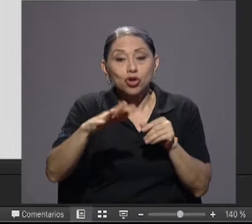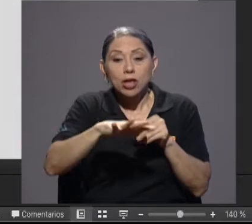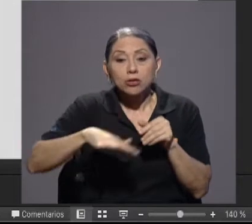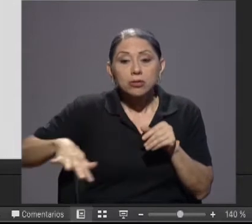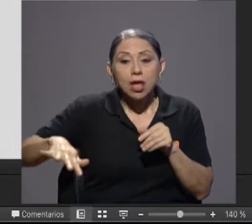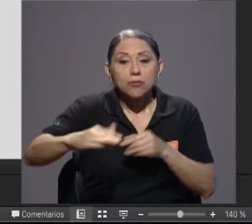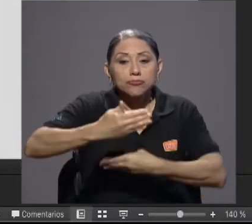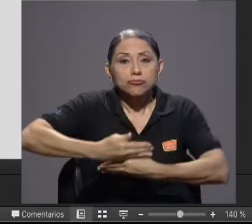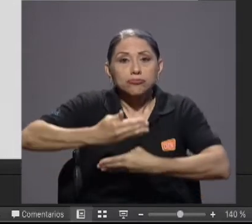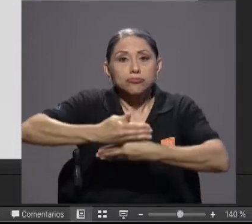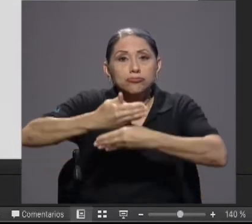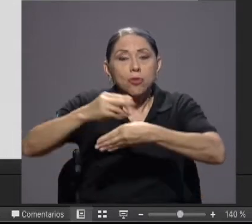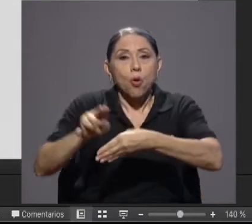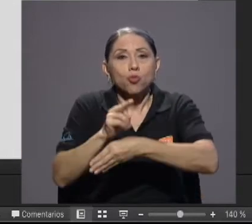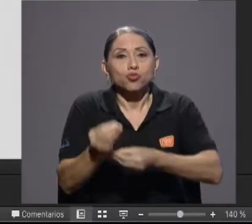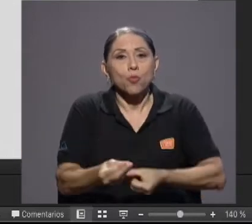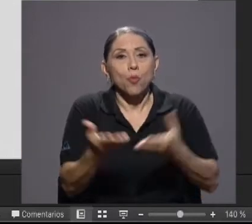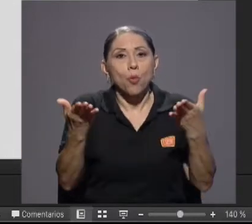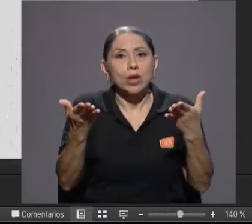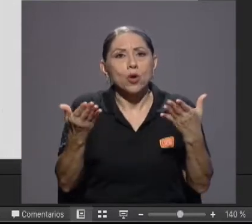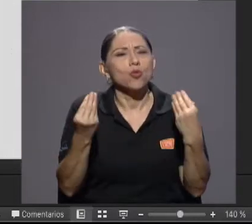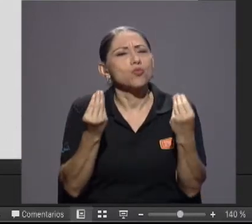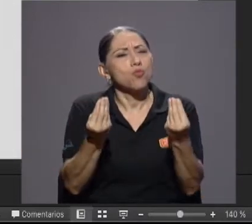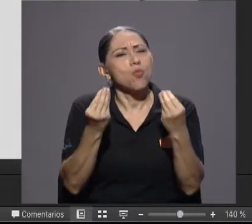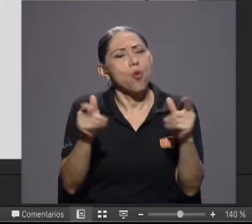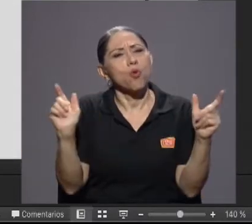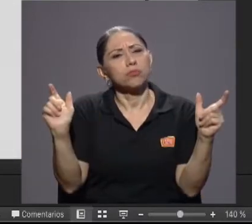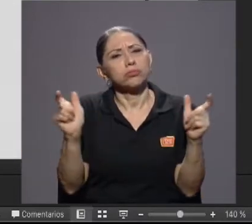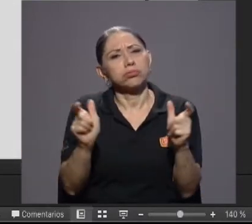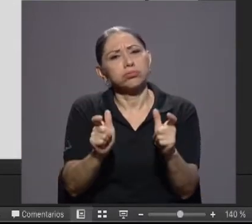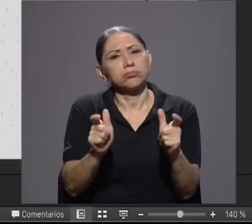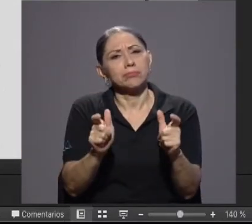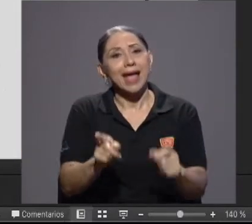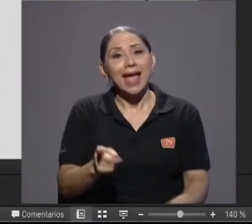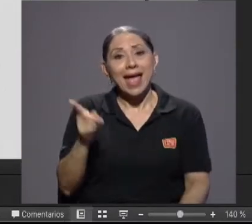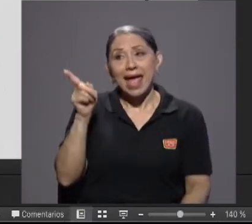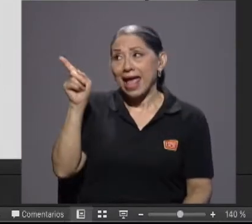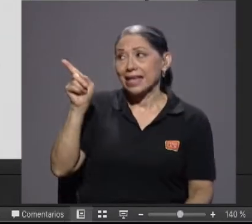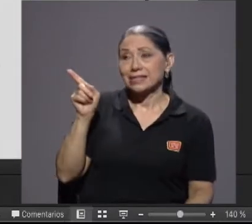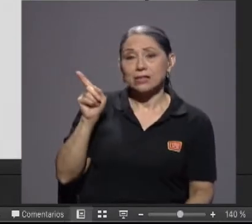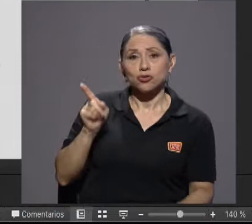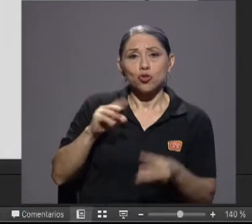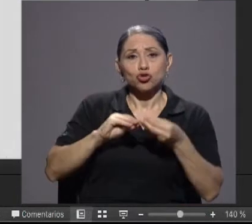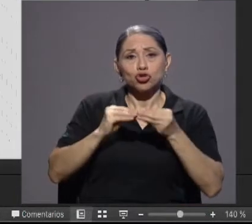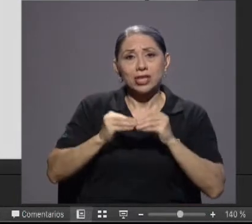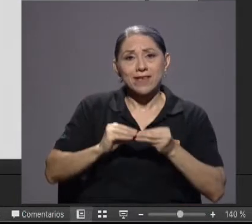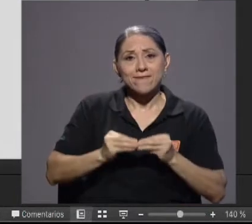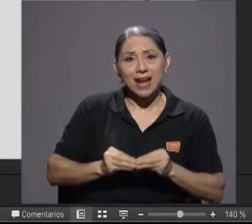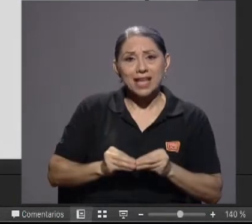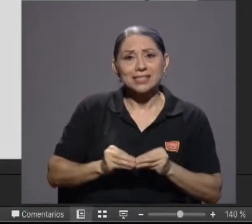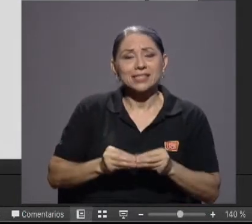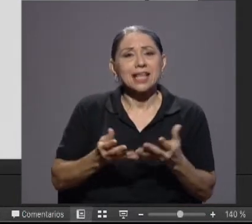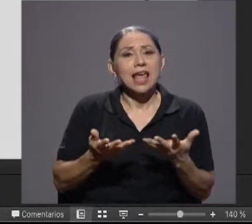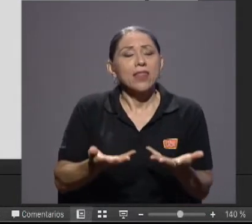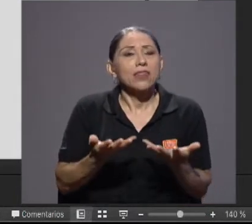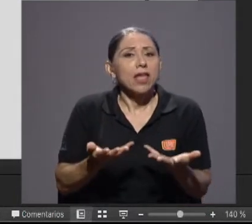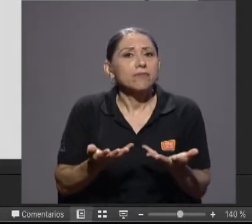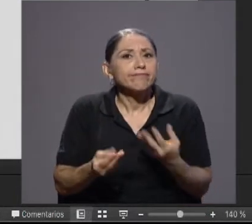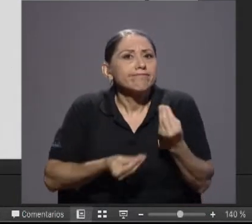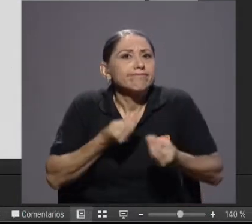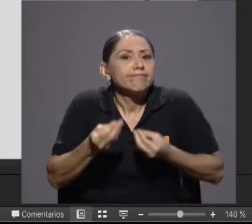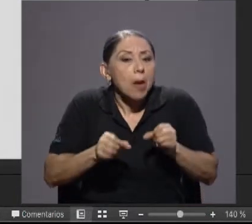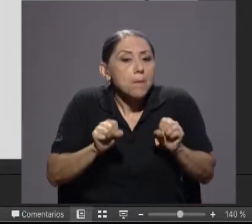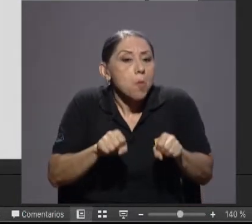público se ha visto reducida significativamente. Estas son cifras de potencial de obras o la intención